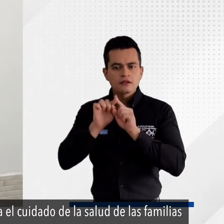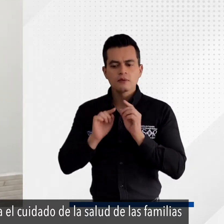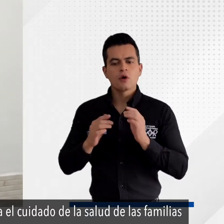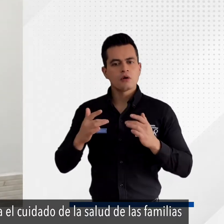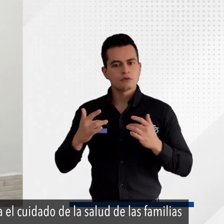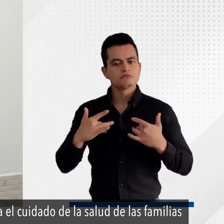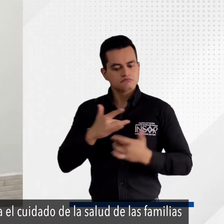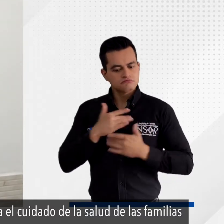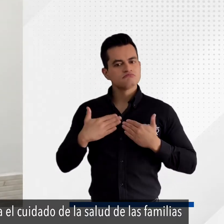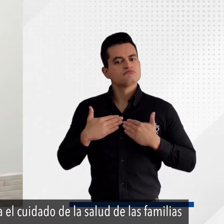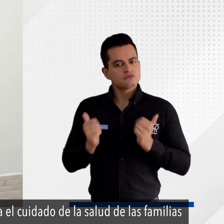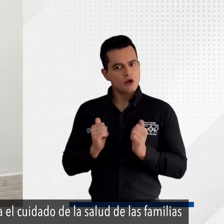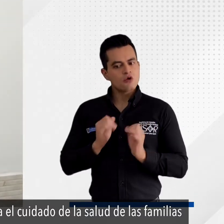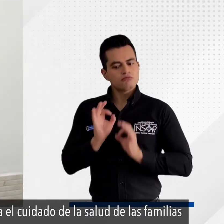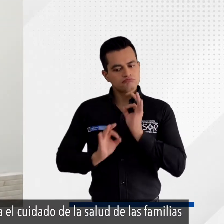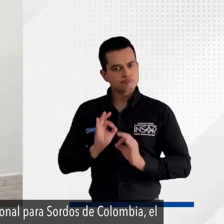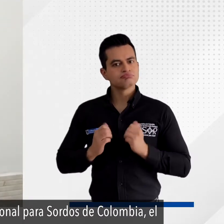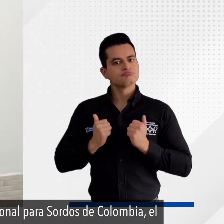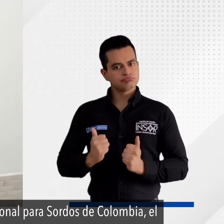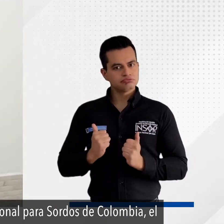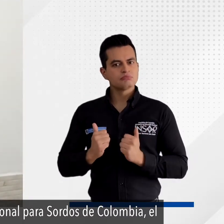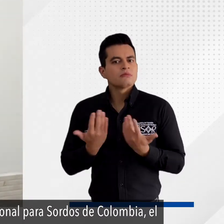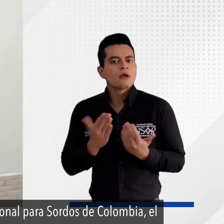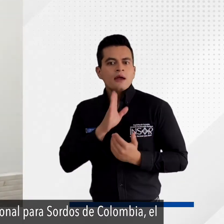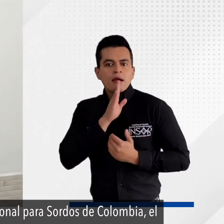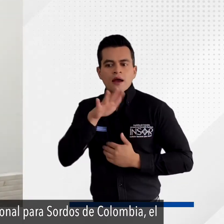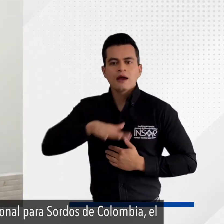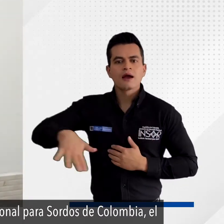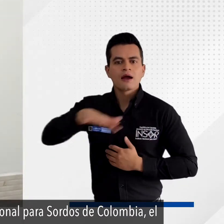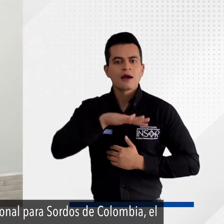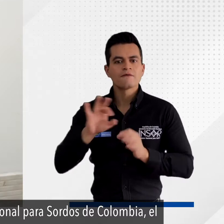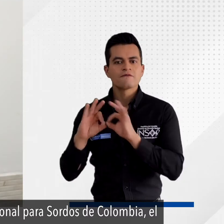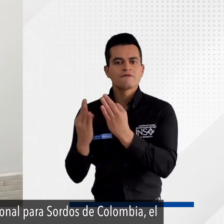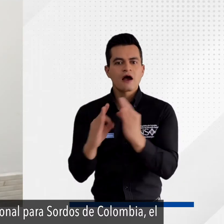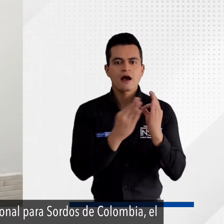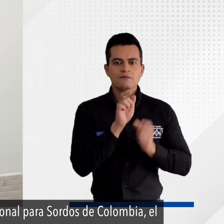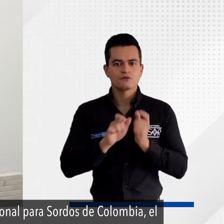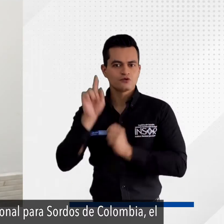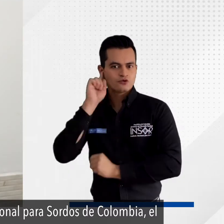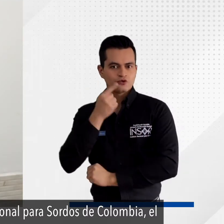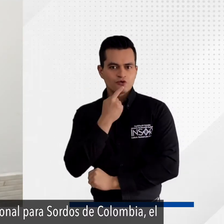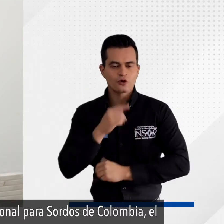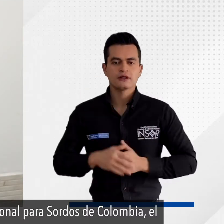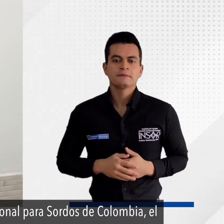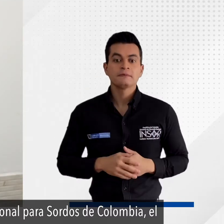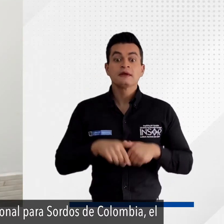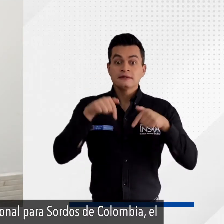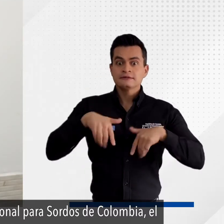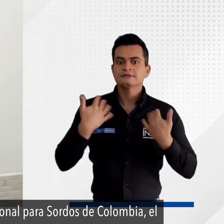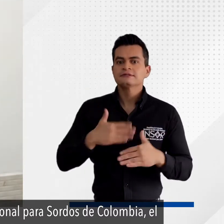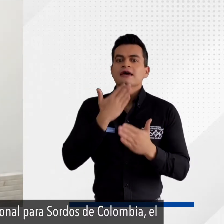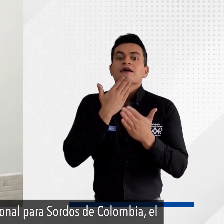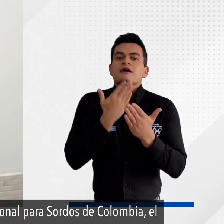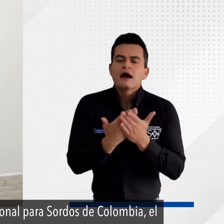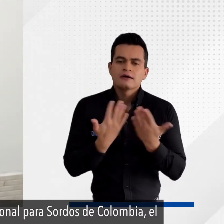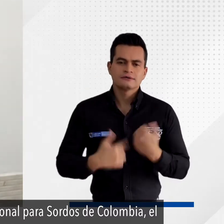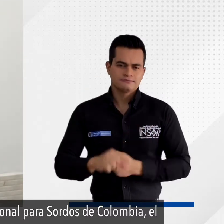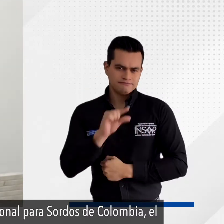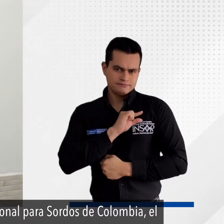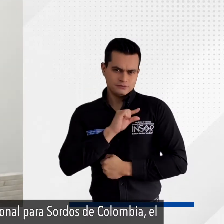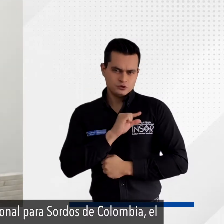cuidado de la salud de las familias sordas. En esta ocasión agradezco al Instituto Nacional para Sordos de Colombia